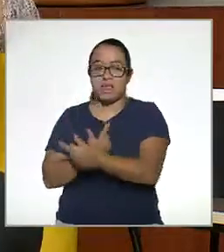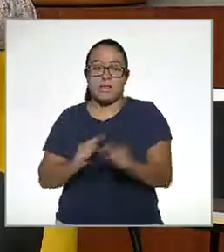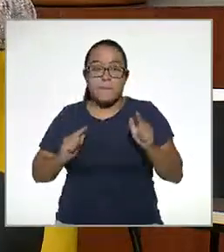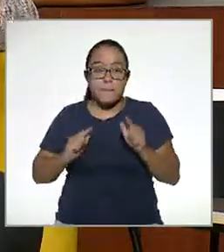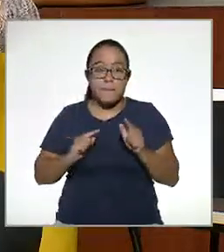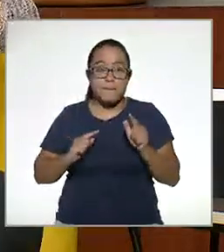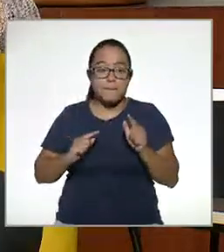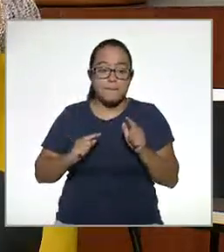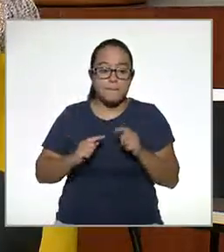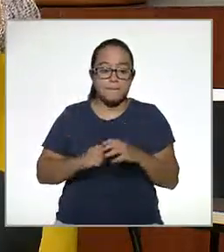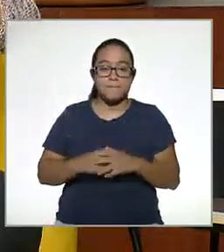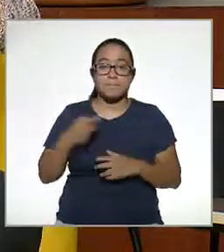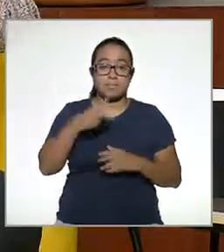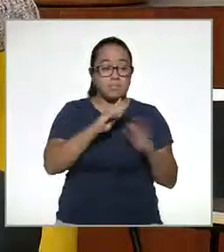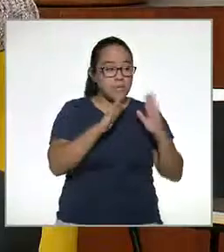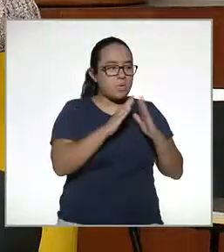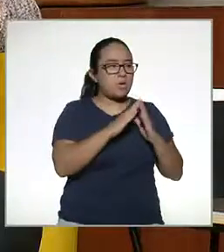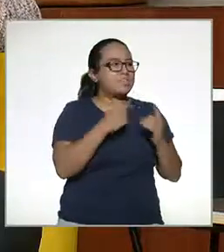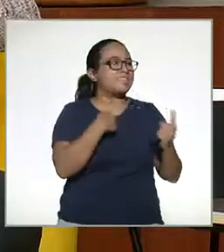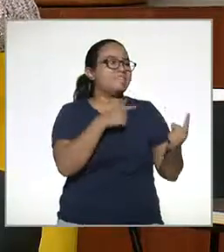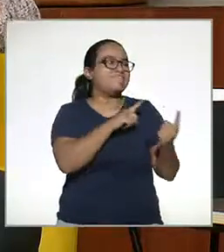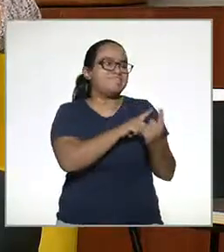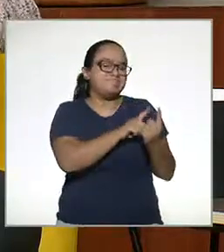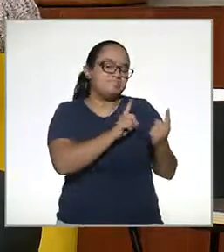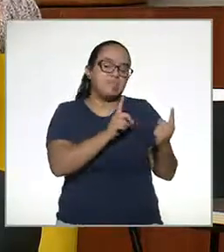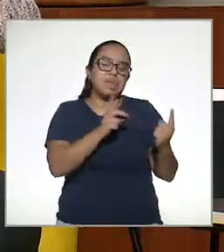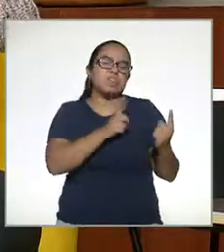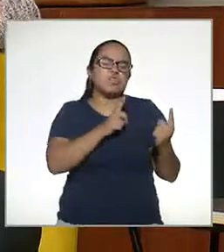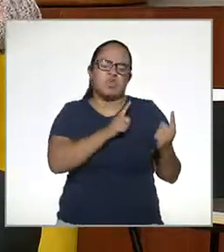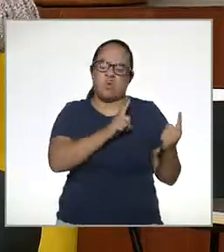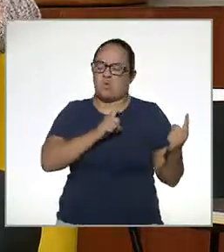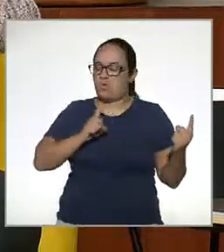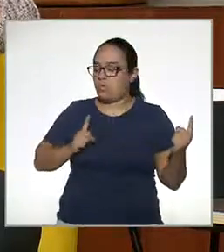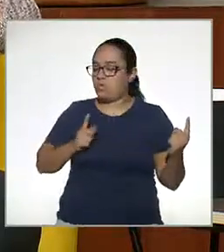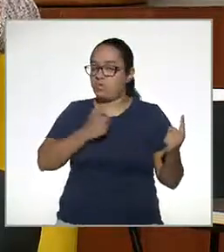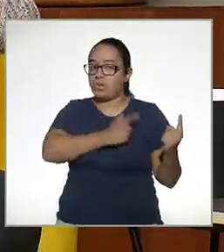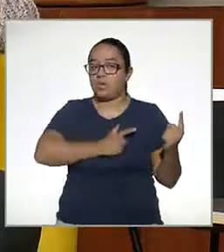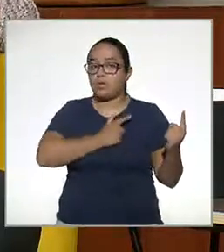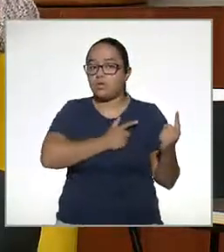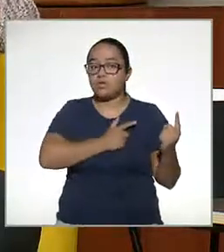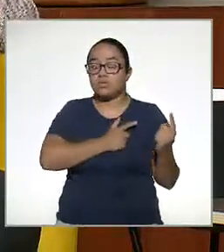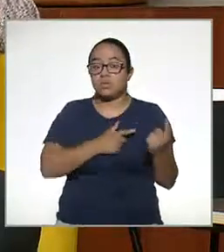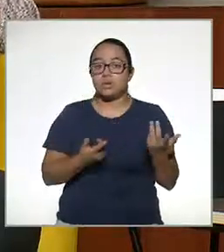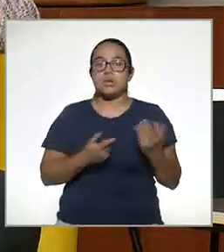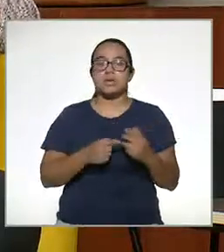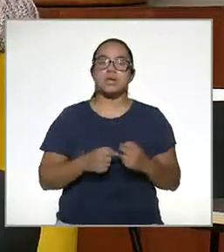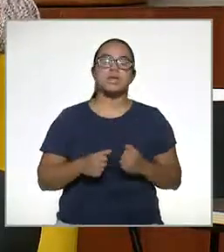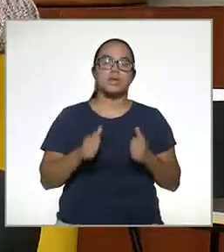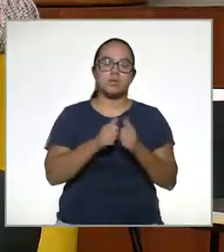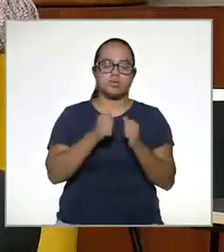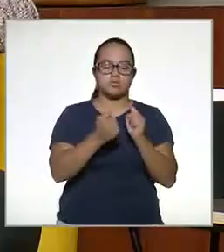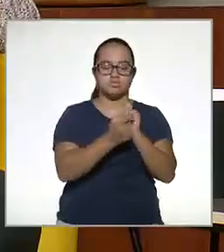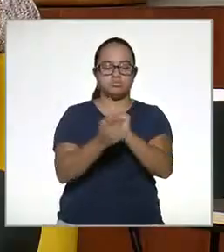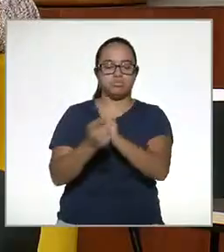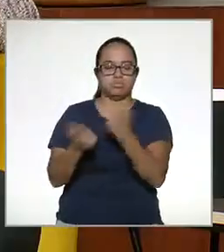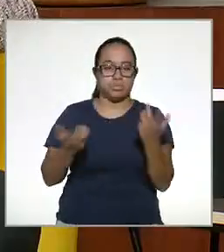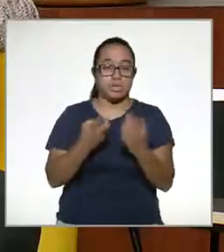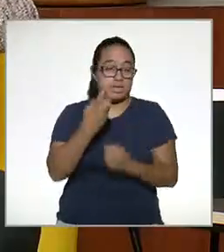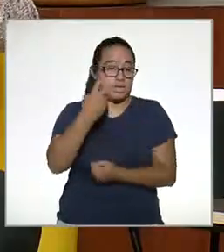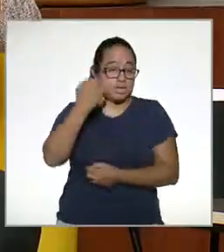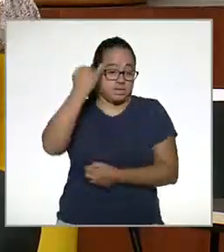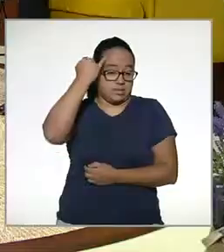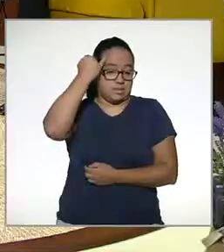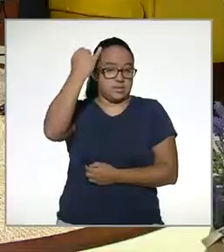se guardan en casa, ¿no? Entonces, tiene que ver con esta interacción que hacemos de manera constante, ¿no? Y es la idea.